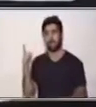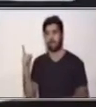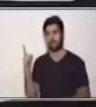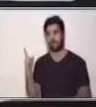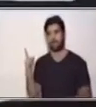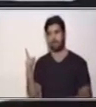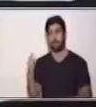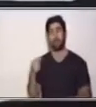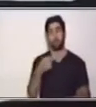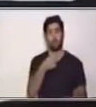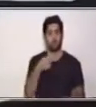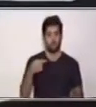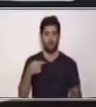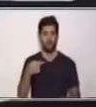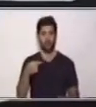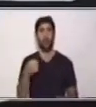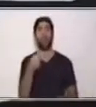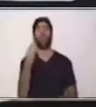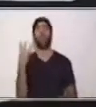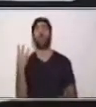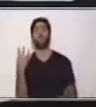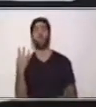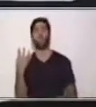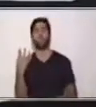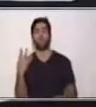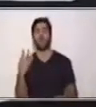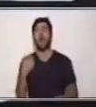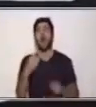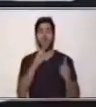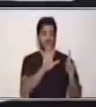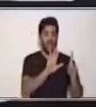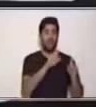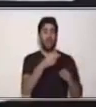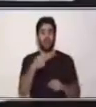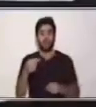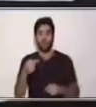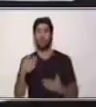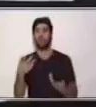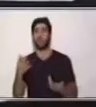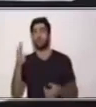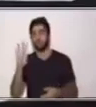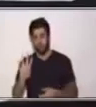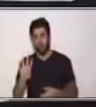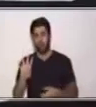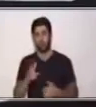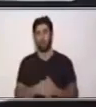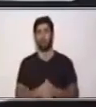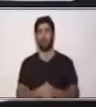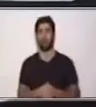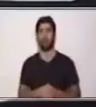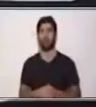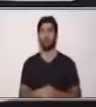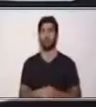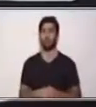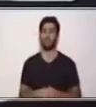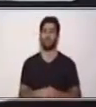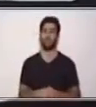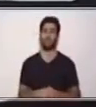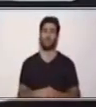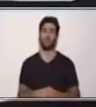Porque se van. ¿Cuántos se van? Entonces serían 6 menos 4, porque se me están